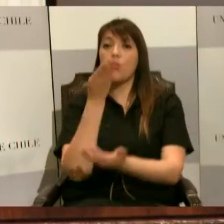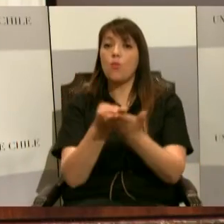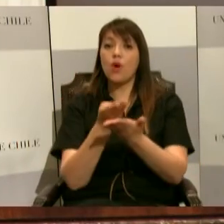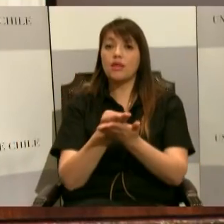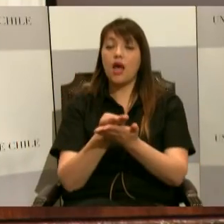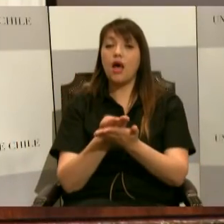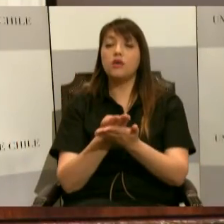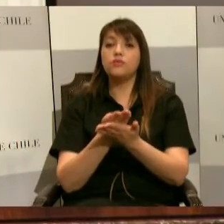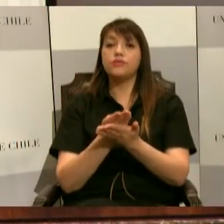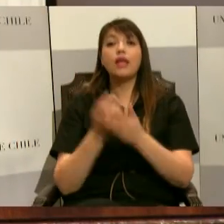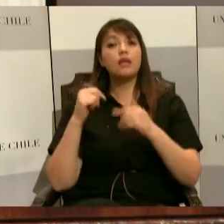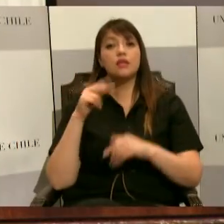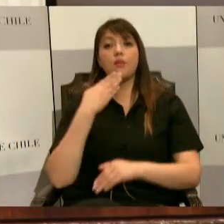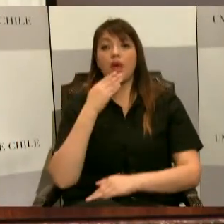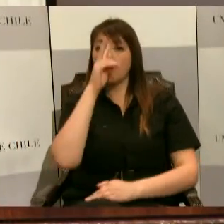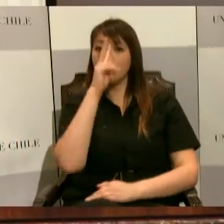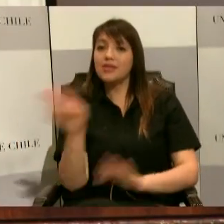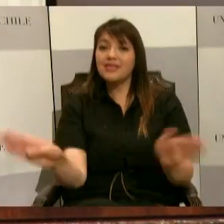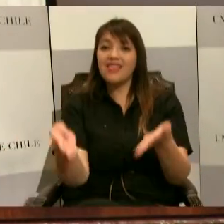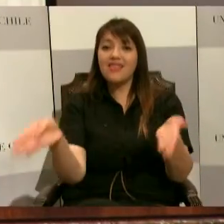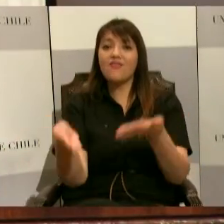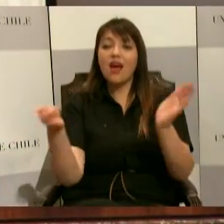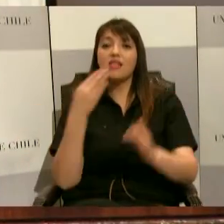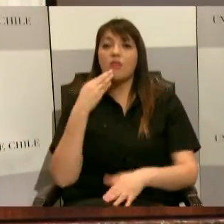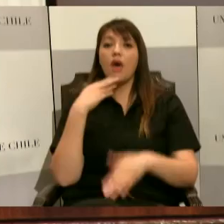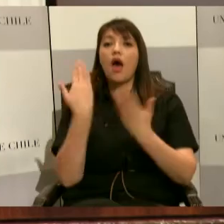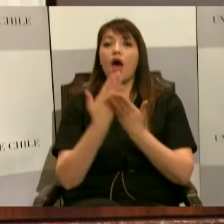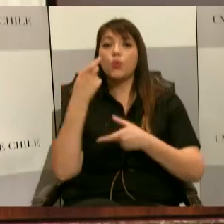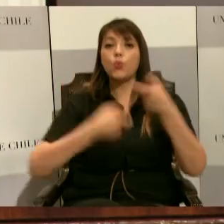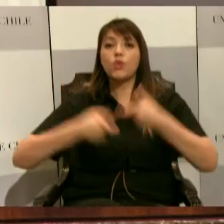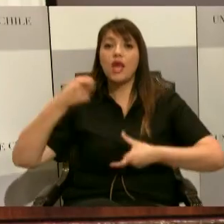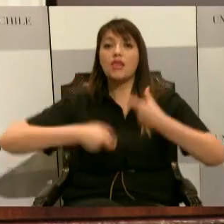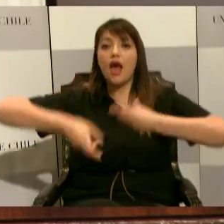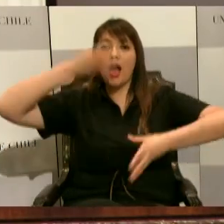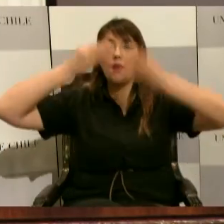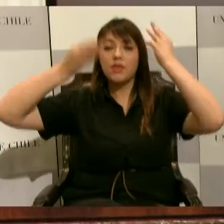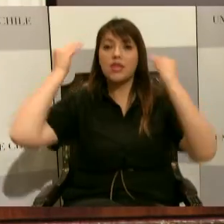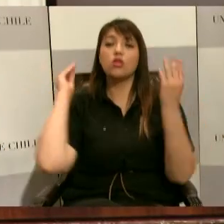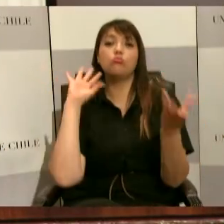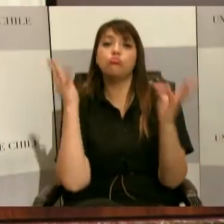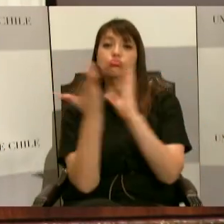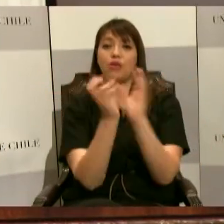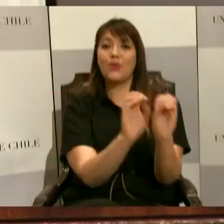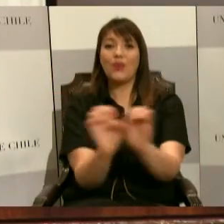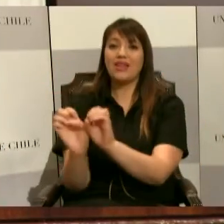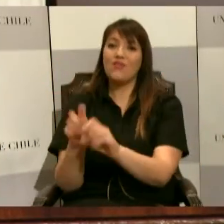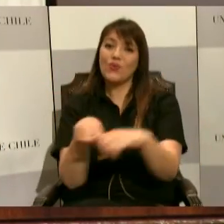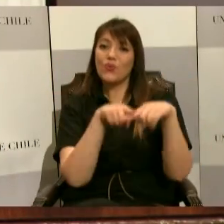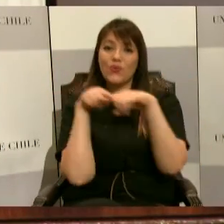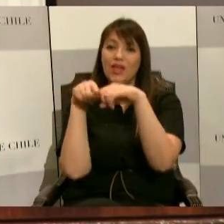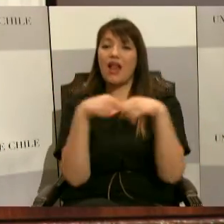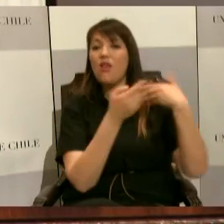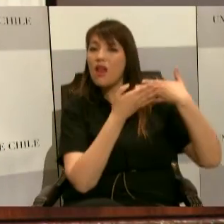año pasado, en el sentido de reconocer e incentivar también el desempeño de los estudiantes, atendiendo a su entorno educativo y social a